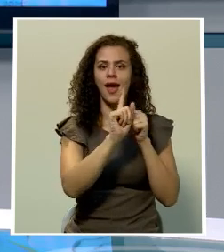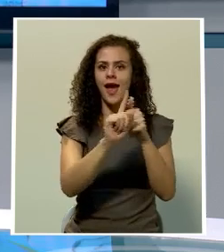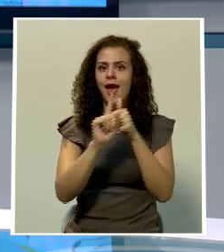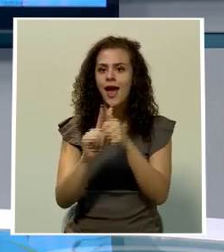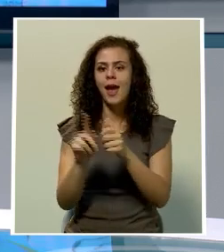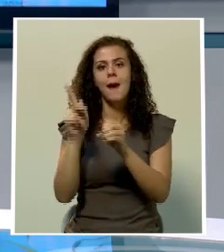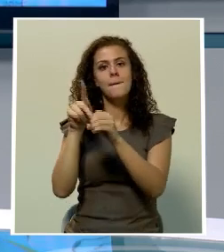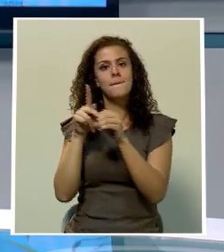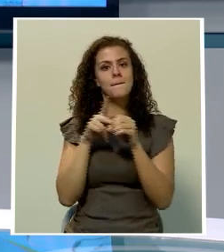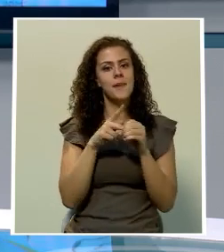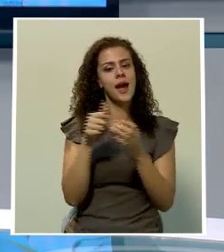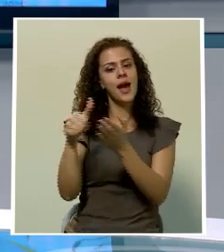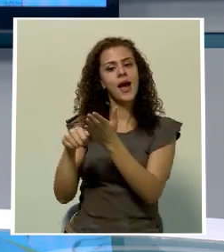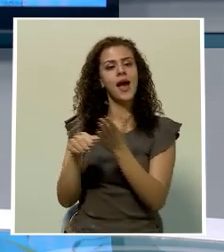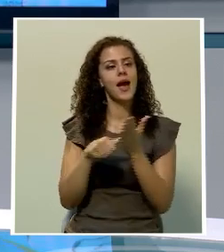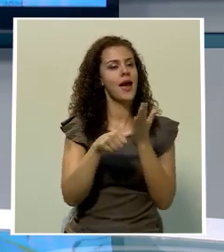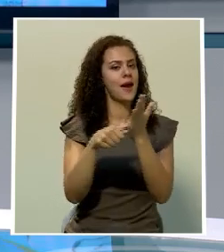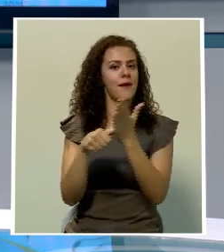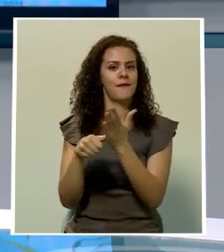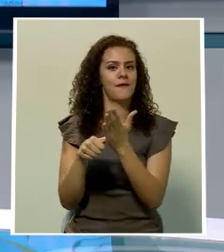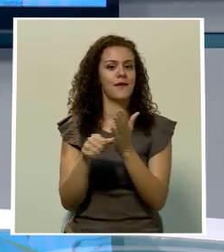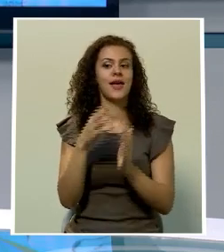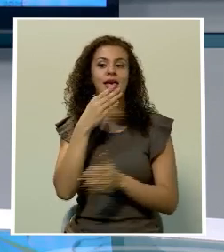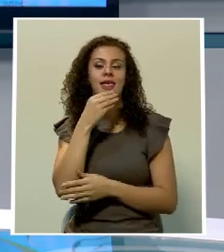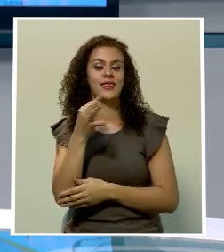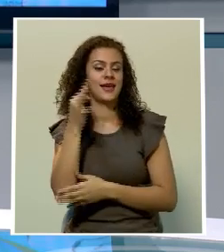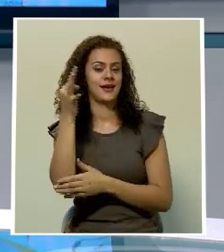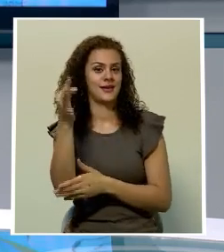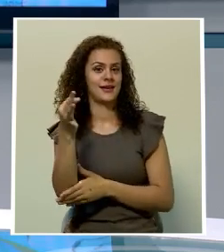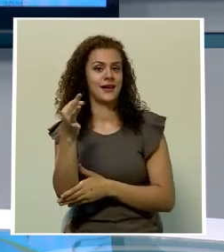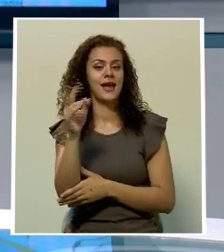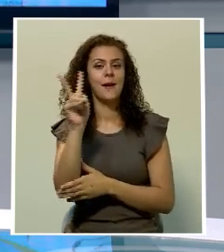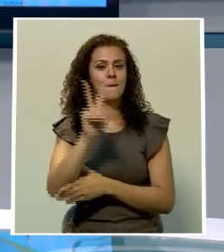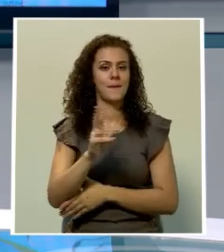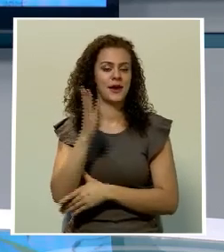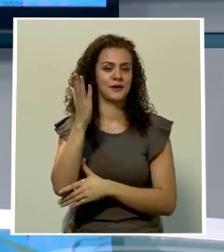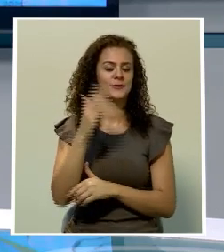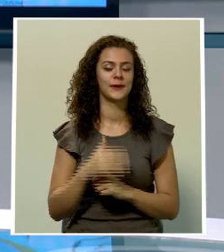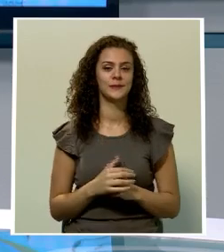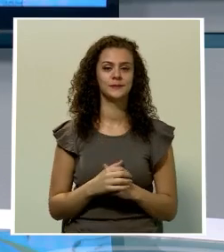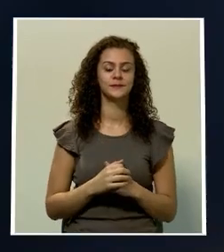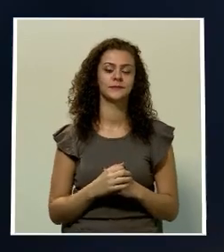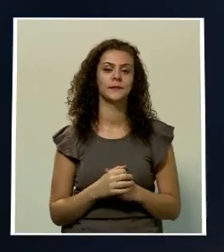las cuestionadas elecciones parlamentarias de diciembre en Venezuela.